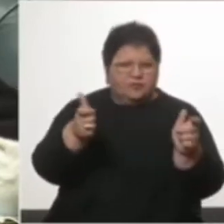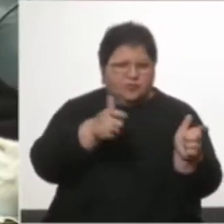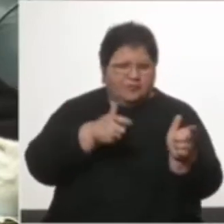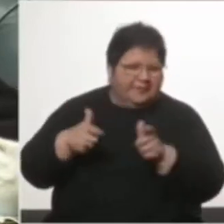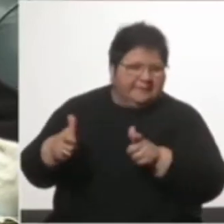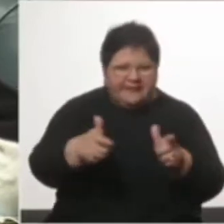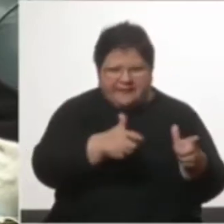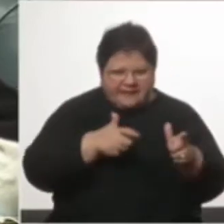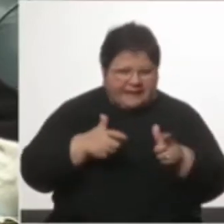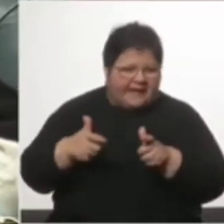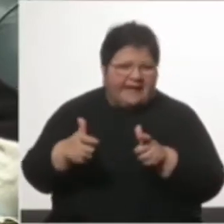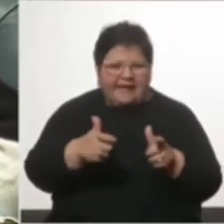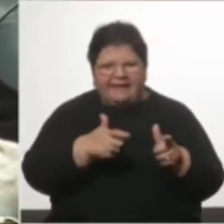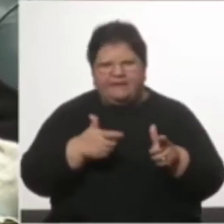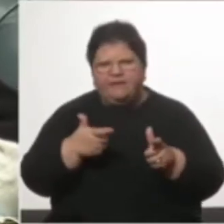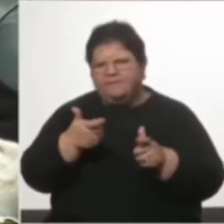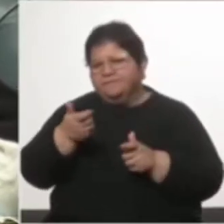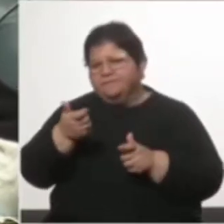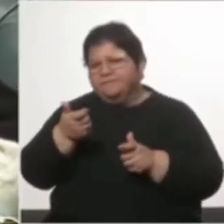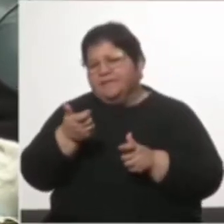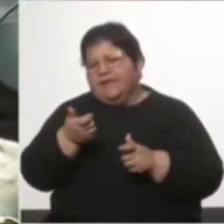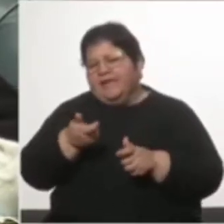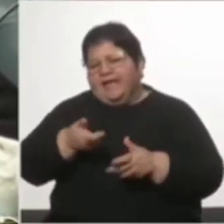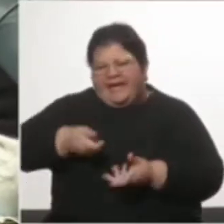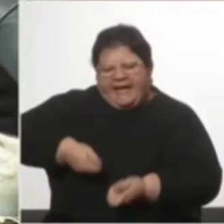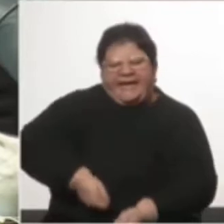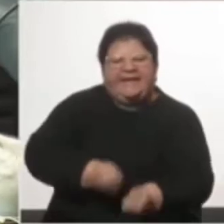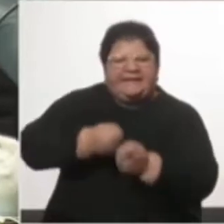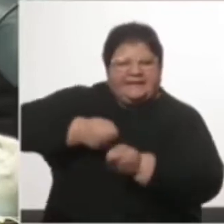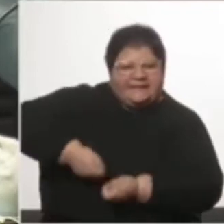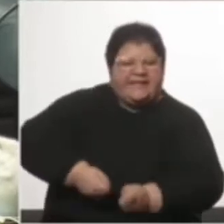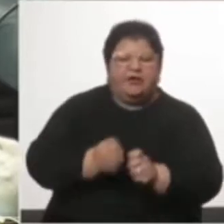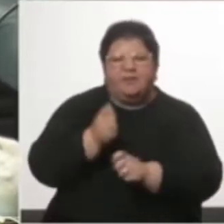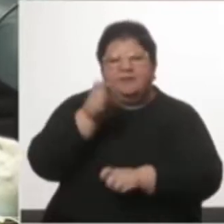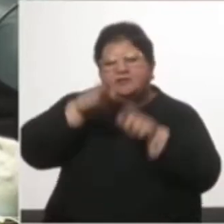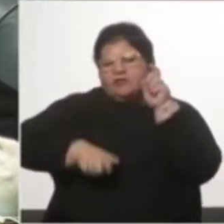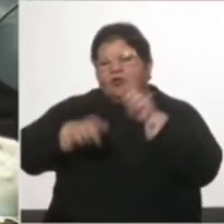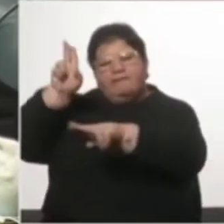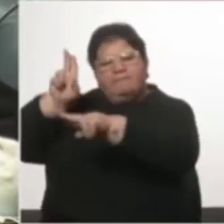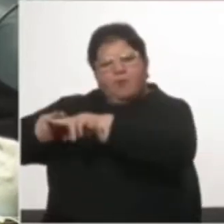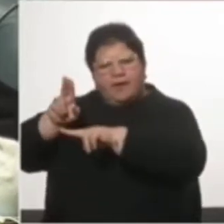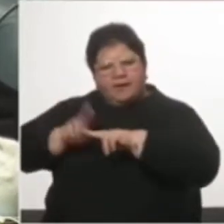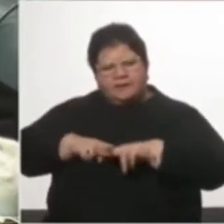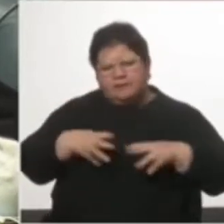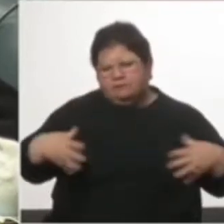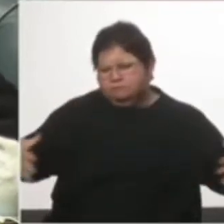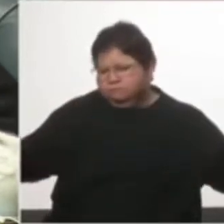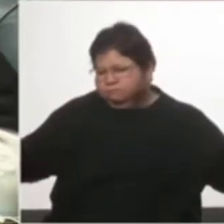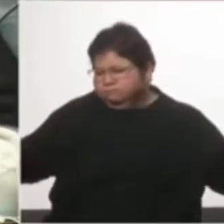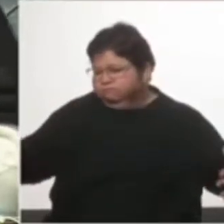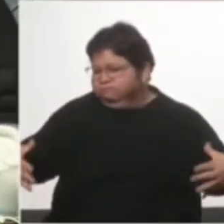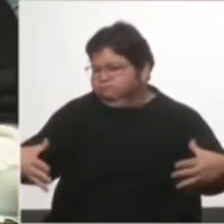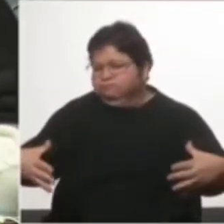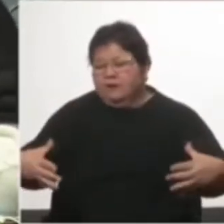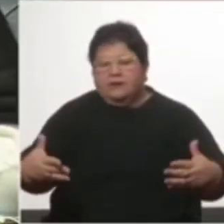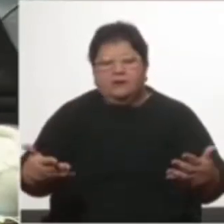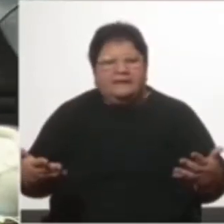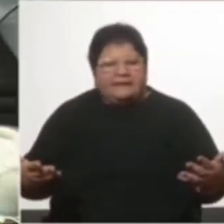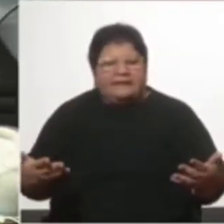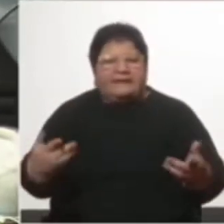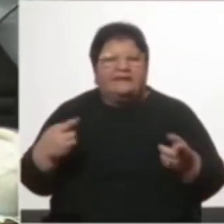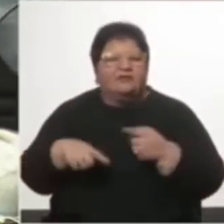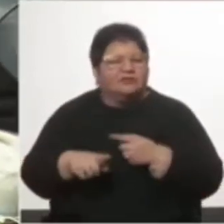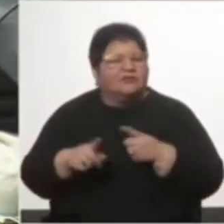fosas colectivas. Todo eso hizo que se generara sin duda un temor importante en la población. Y desde esa